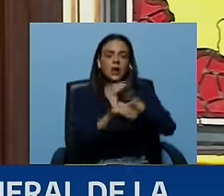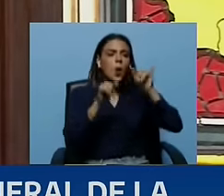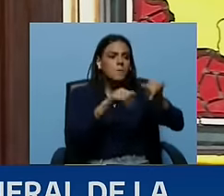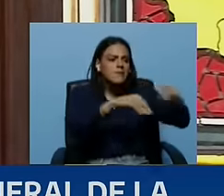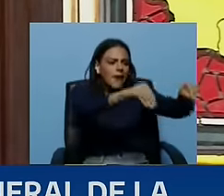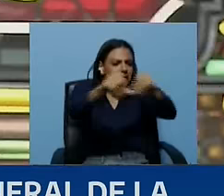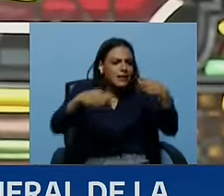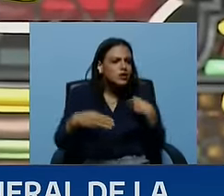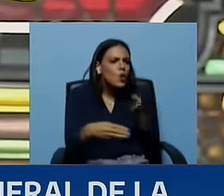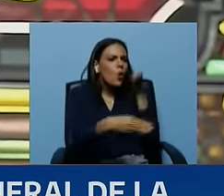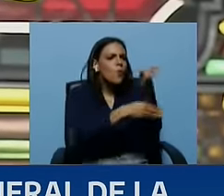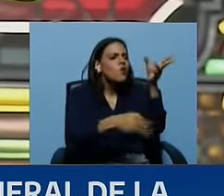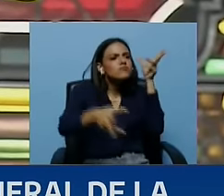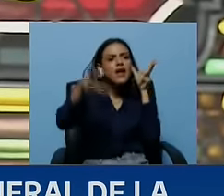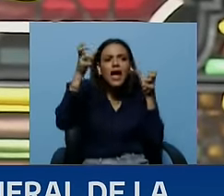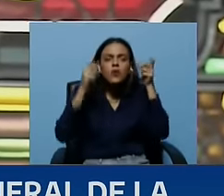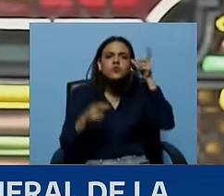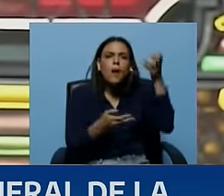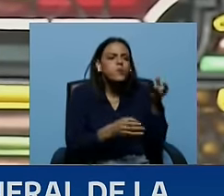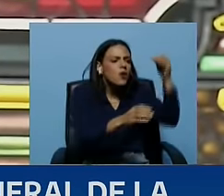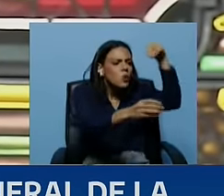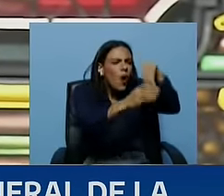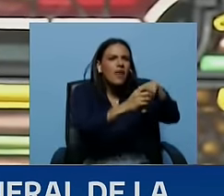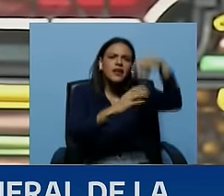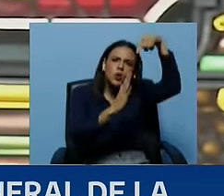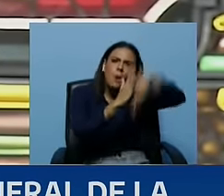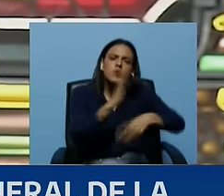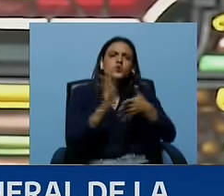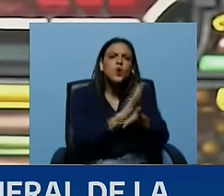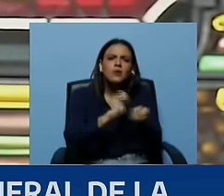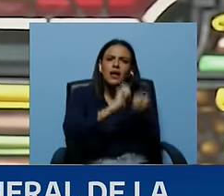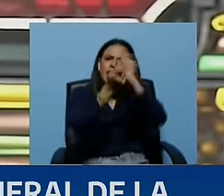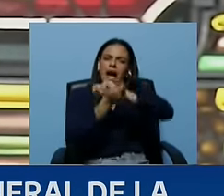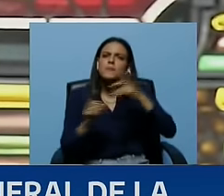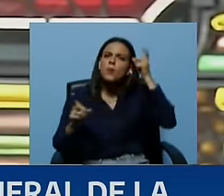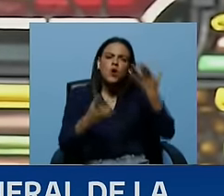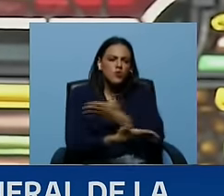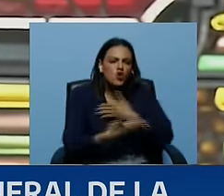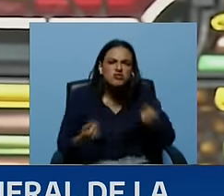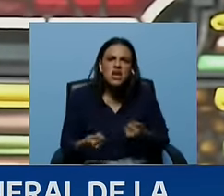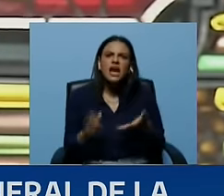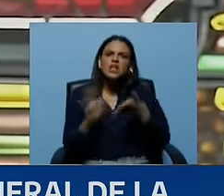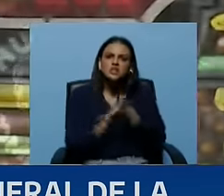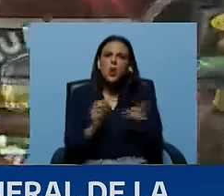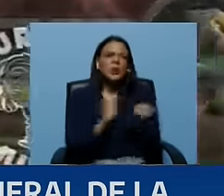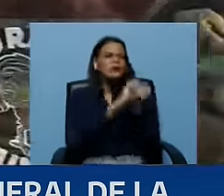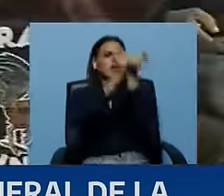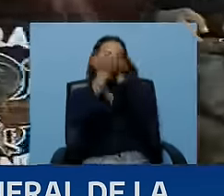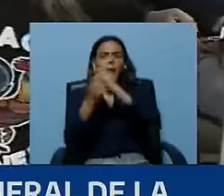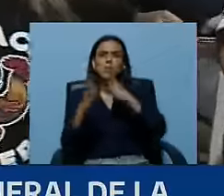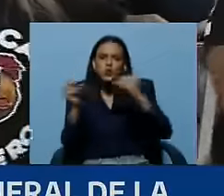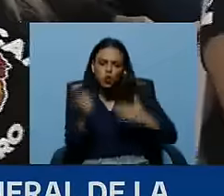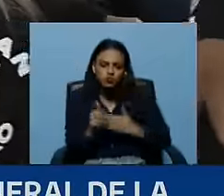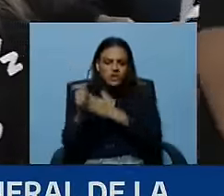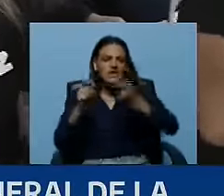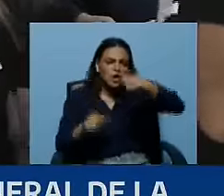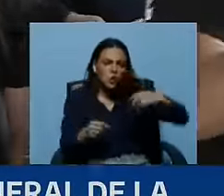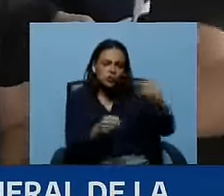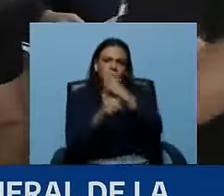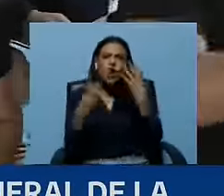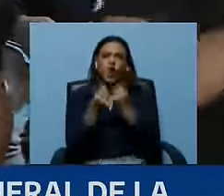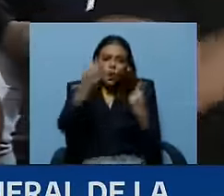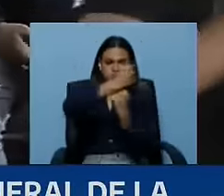con las comunas, a escuchar al pueblo sobre los cambios que el pueblo quiere, aspira y está dispuesto a encabezar desde las